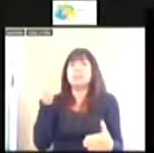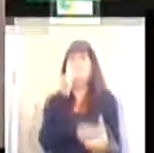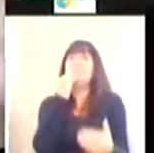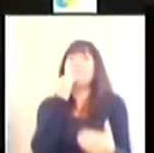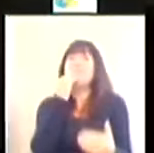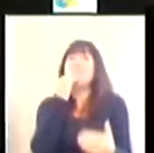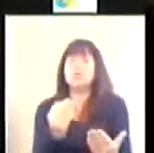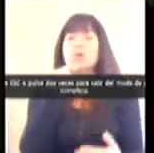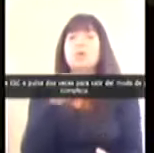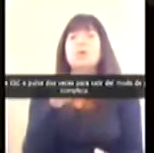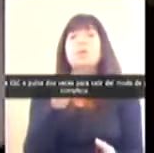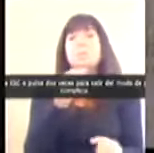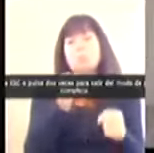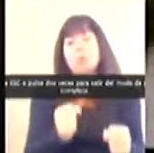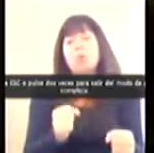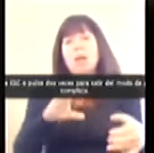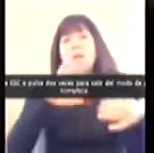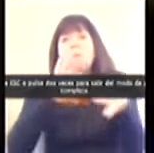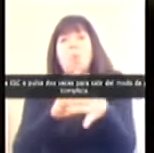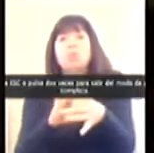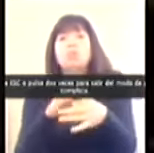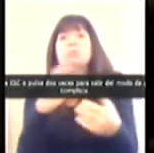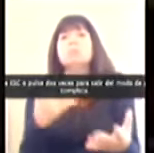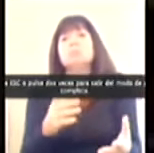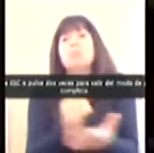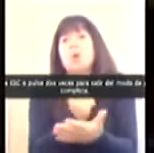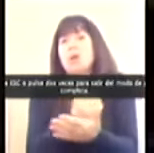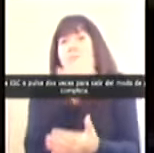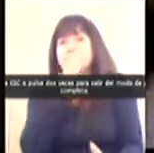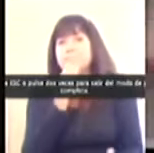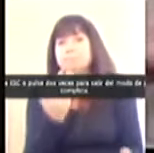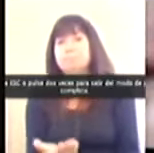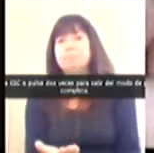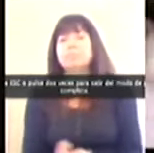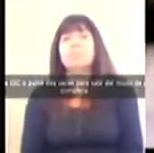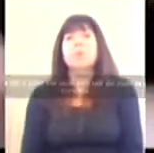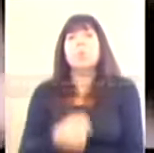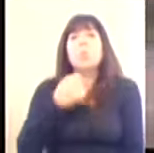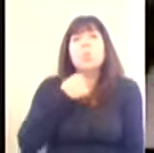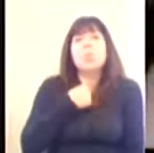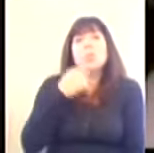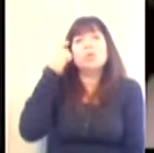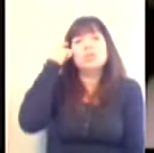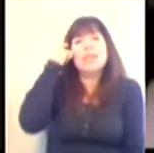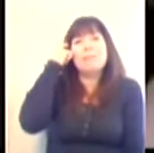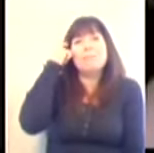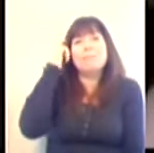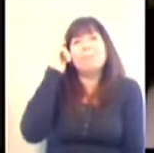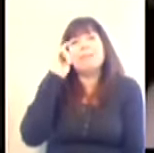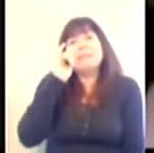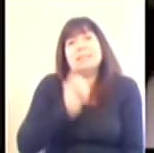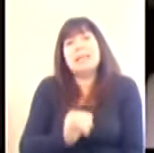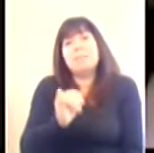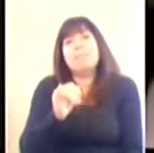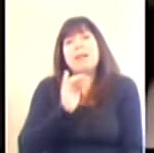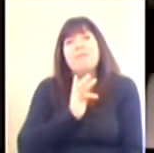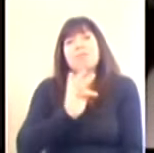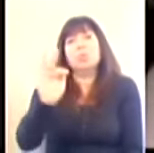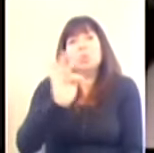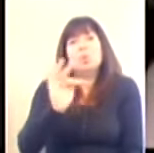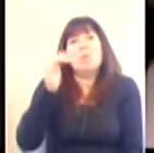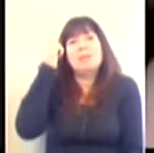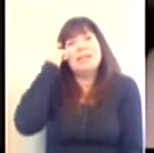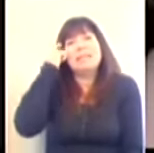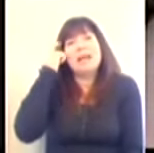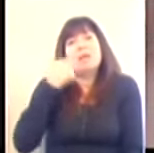Y por eso quería comentar que, en el fondo, uno siempre piensa que en el futuro nos van a pensar que éramos unos primitivos. O sea, en el